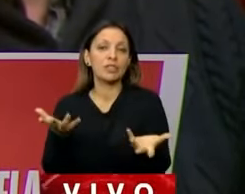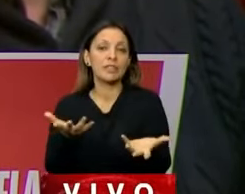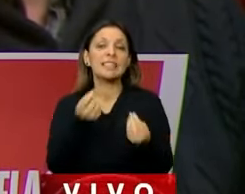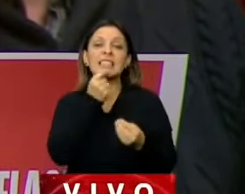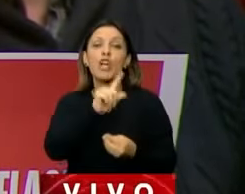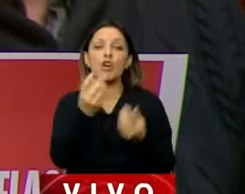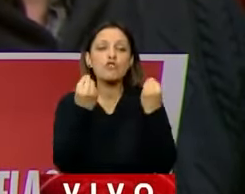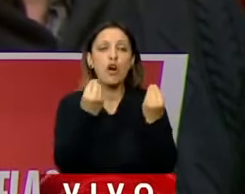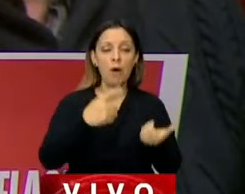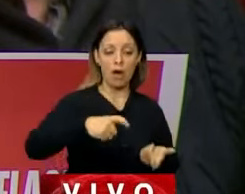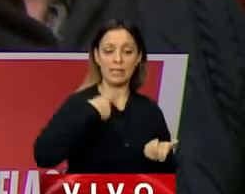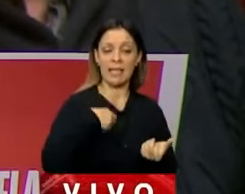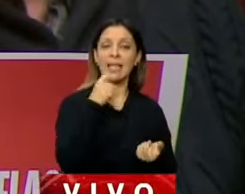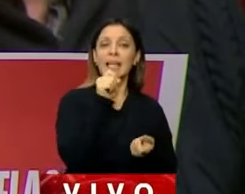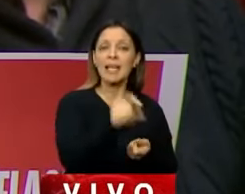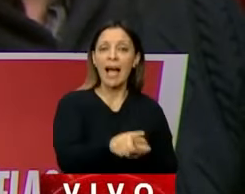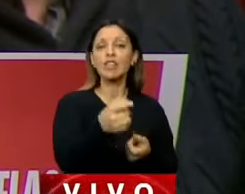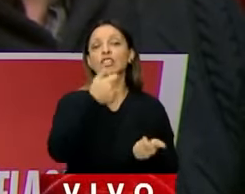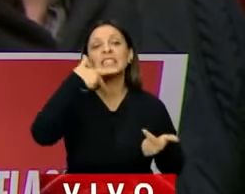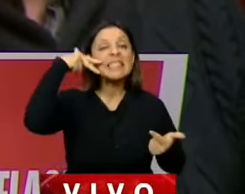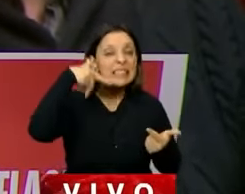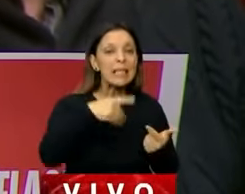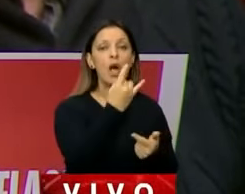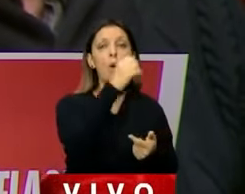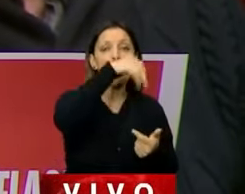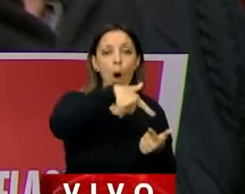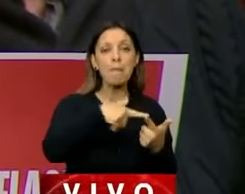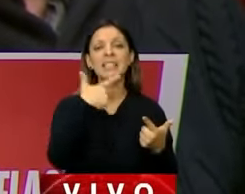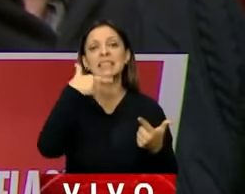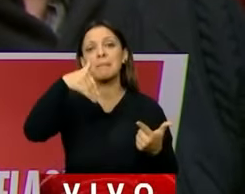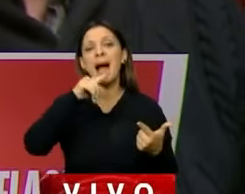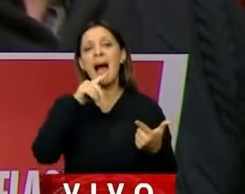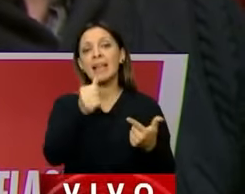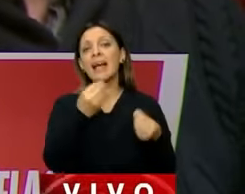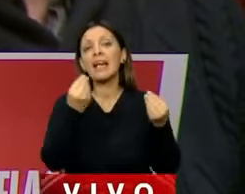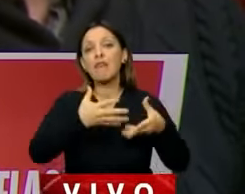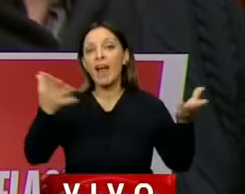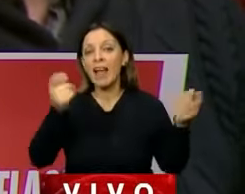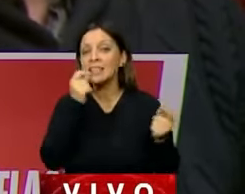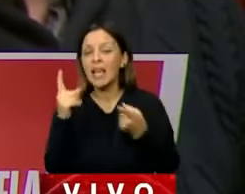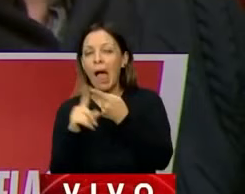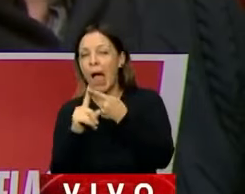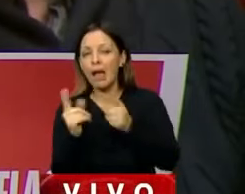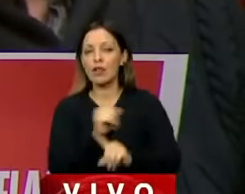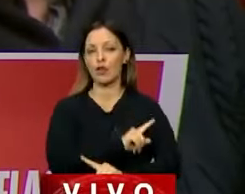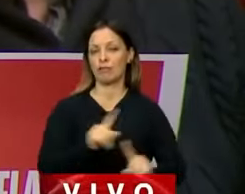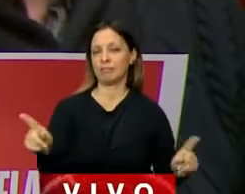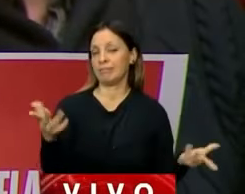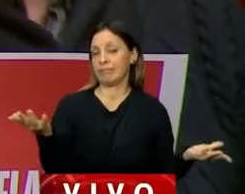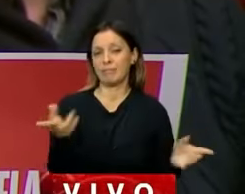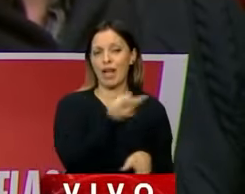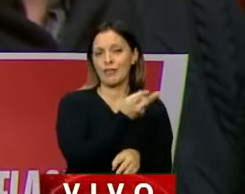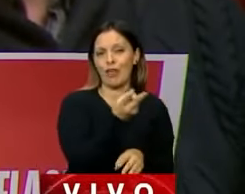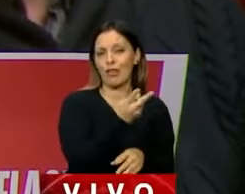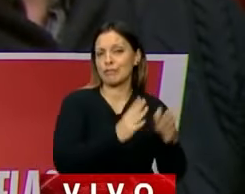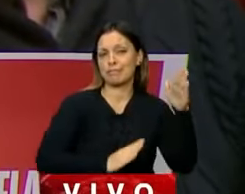patronales automotrices sin la UOM y sin el ESMATA? ¿Qué sería? Porque son en gran medida los encargados